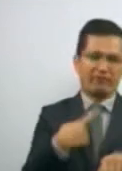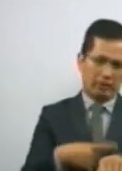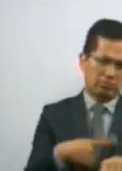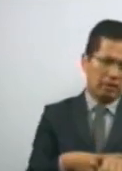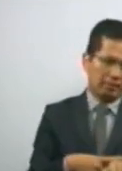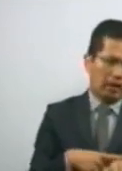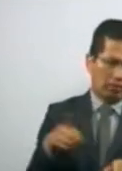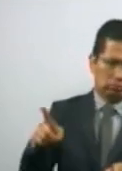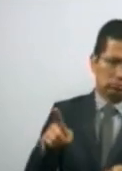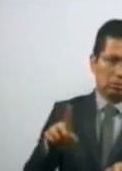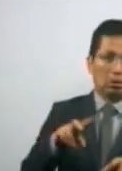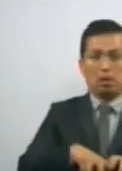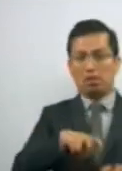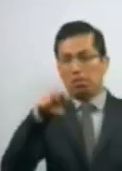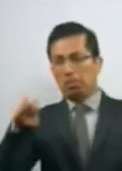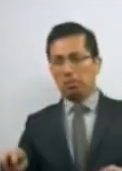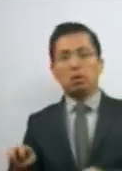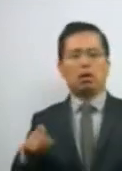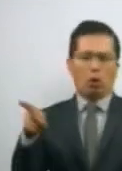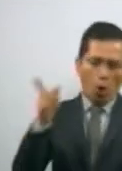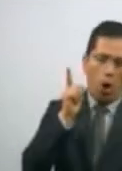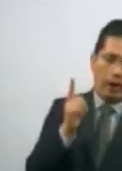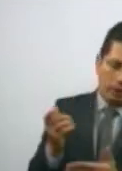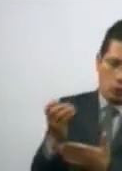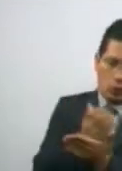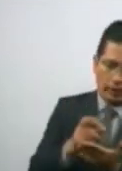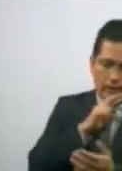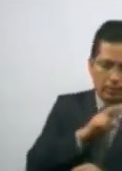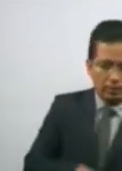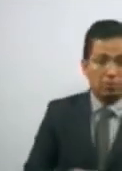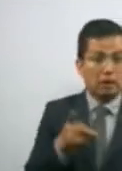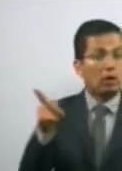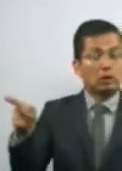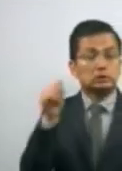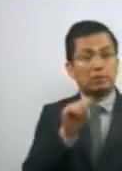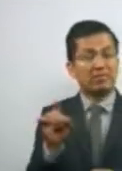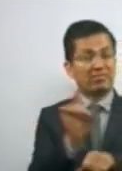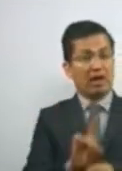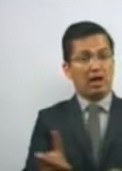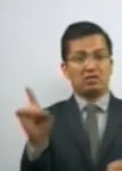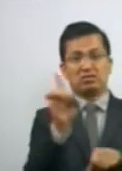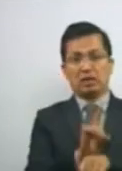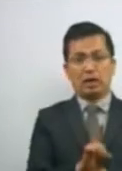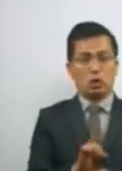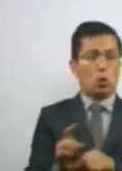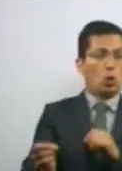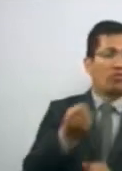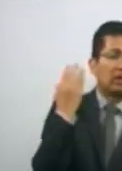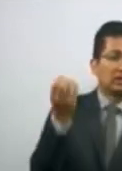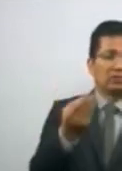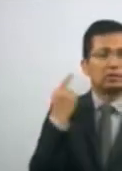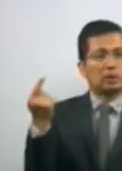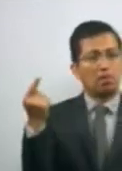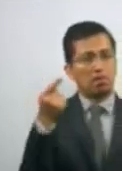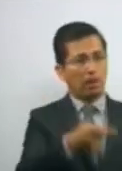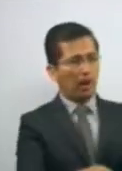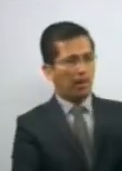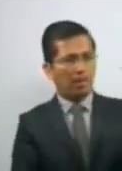pronto, ha estado todos los días pues haciendo señalamientos que han sido, por cierto, motivos